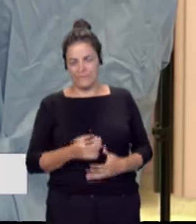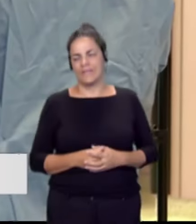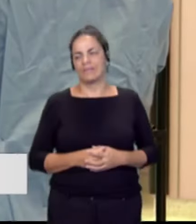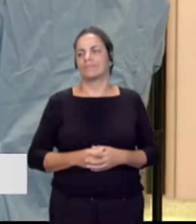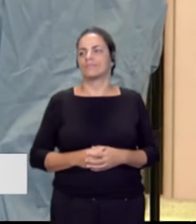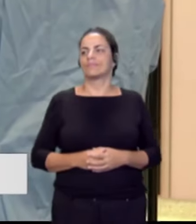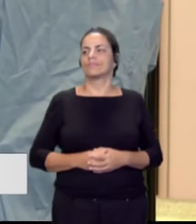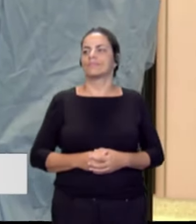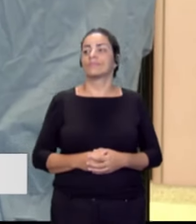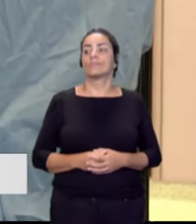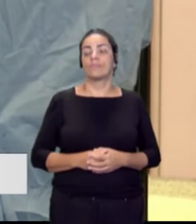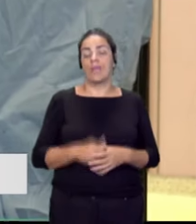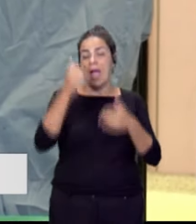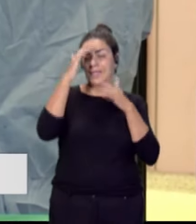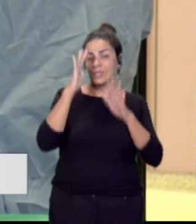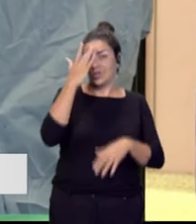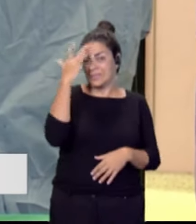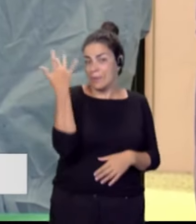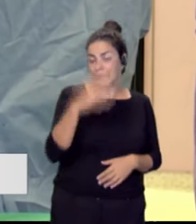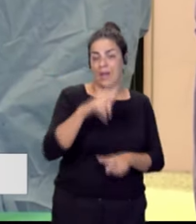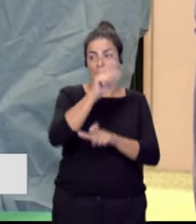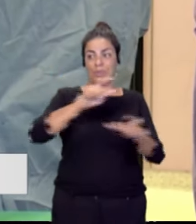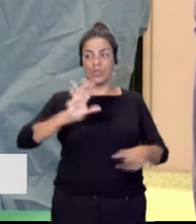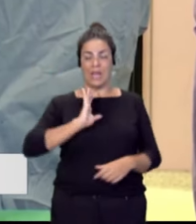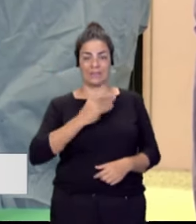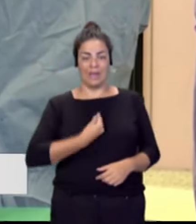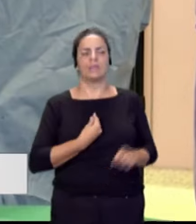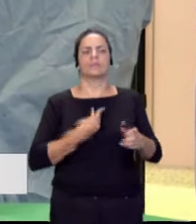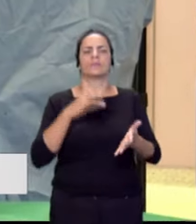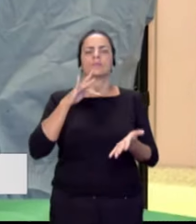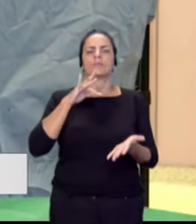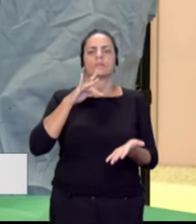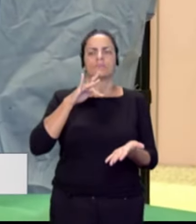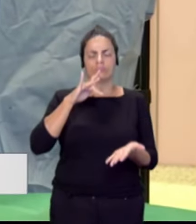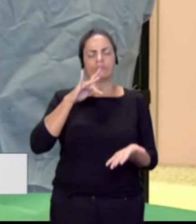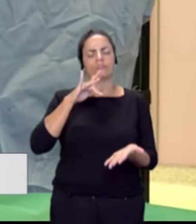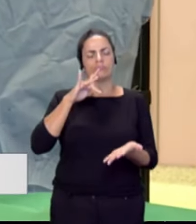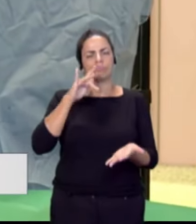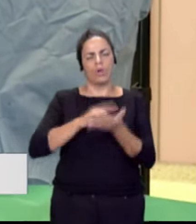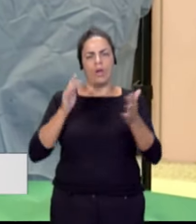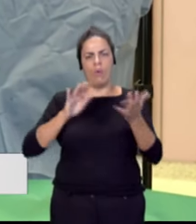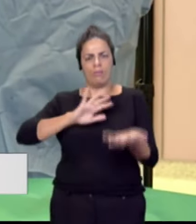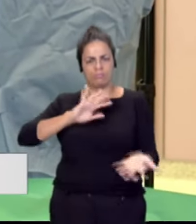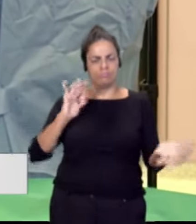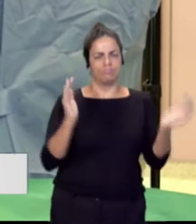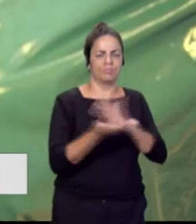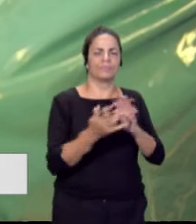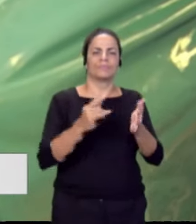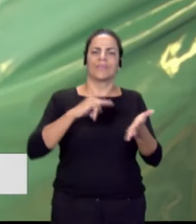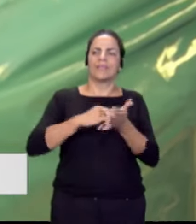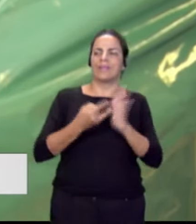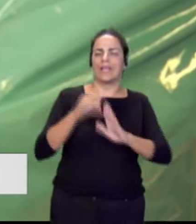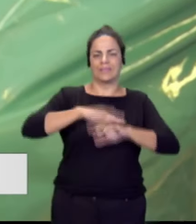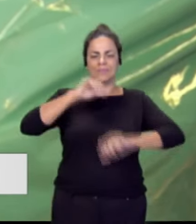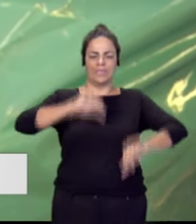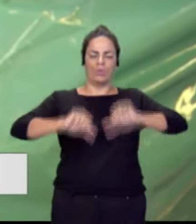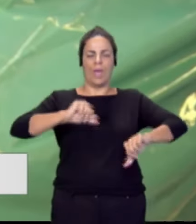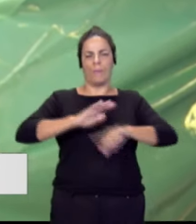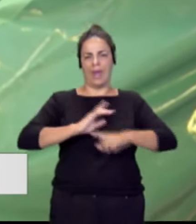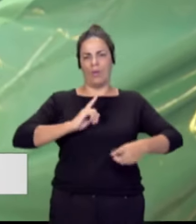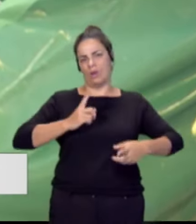La atención temprana de las personas trans ha supuesto una evolución de las técnicas de las cirugías de reasignación de sexo. Es